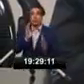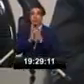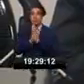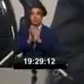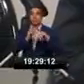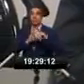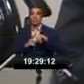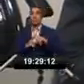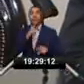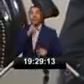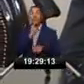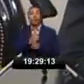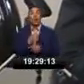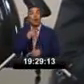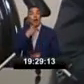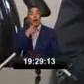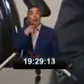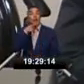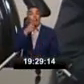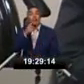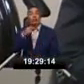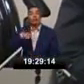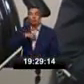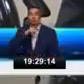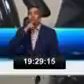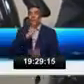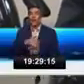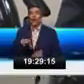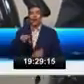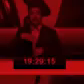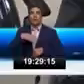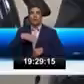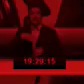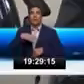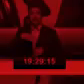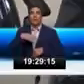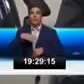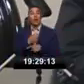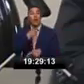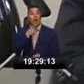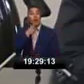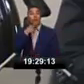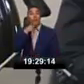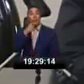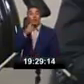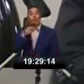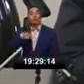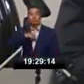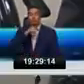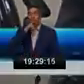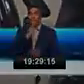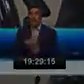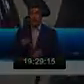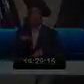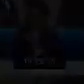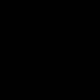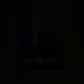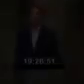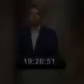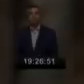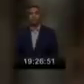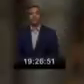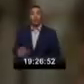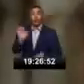dado una realidad dura en la iglesia, lo reconocemos, no lo negamos. Lo reconocemos, no lo